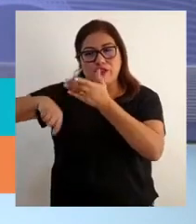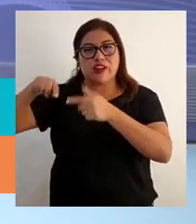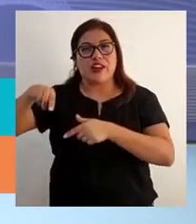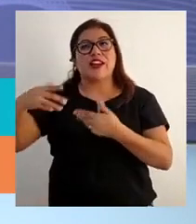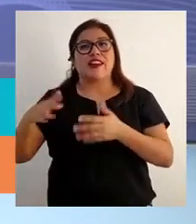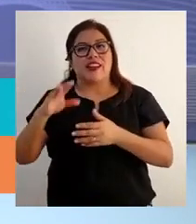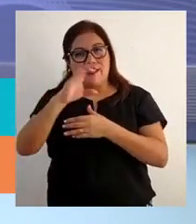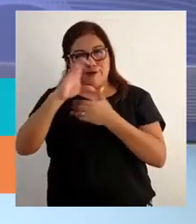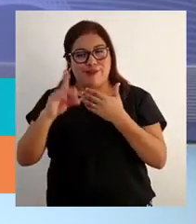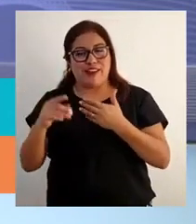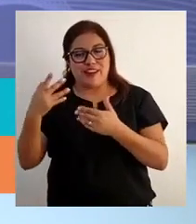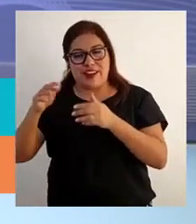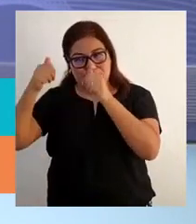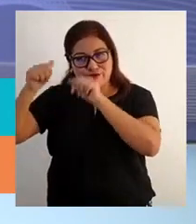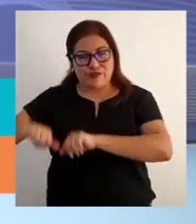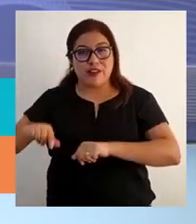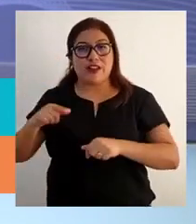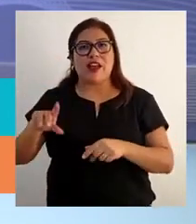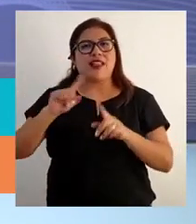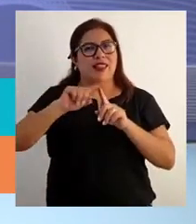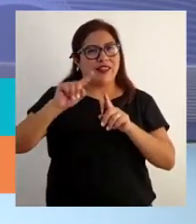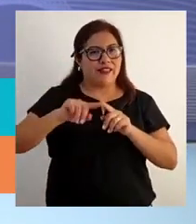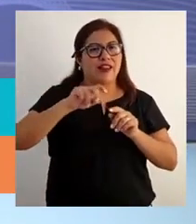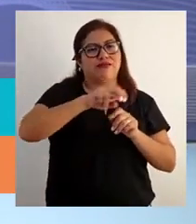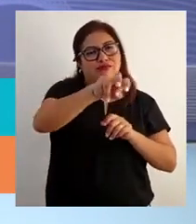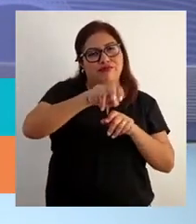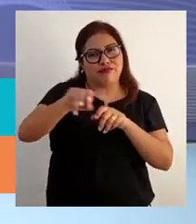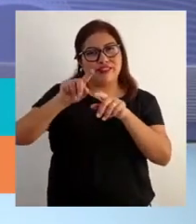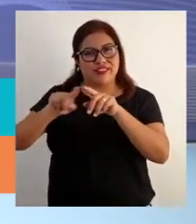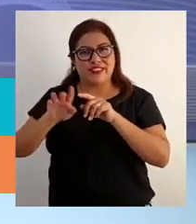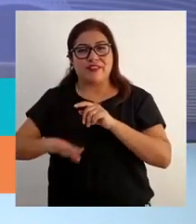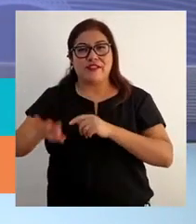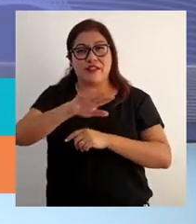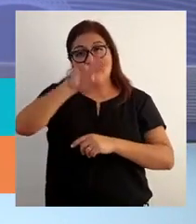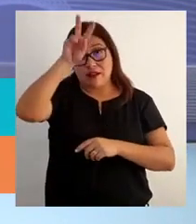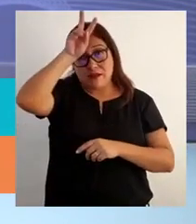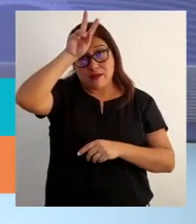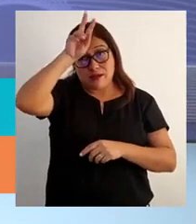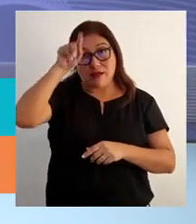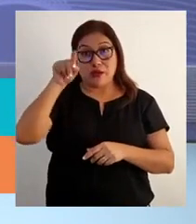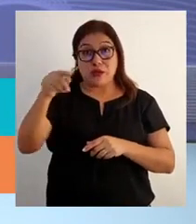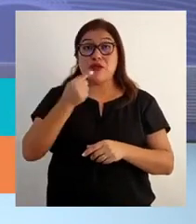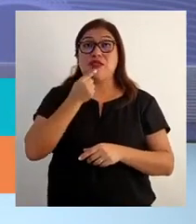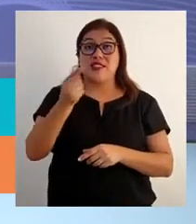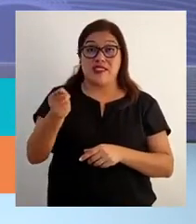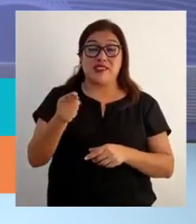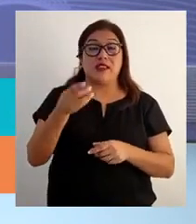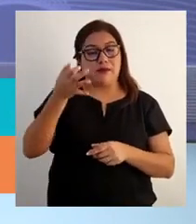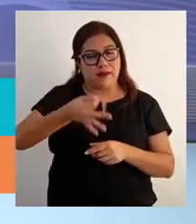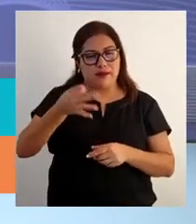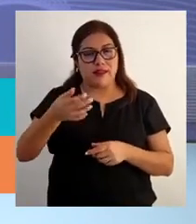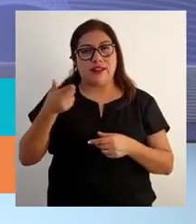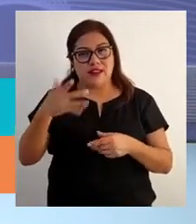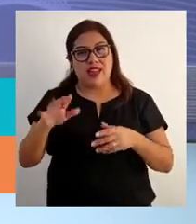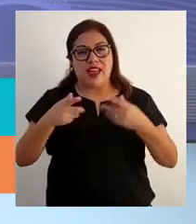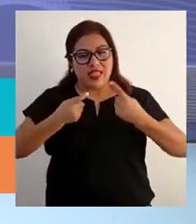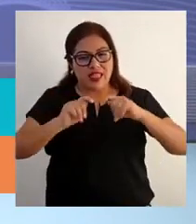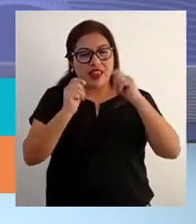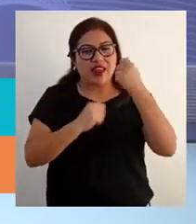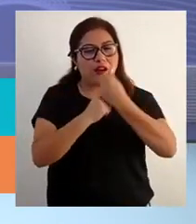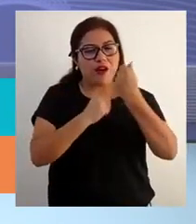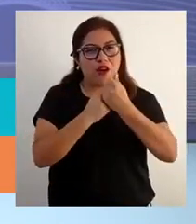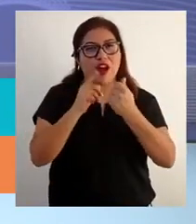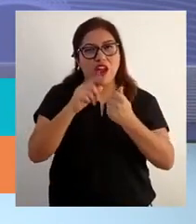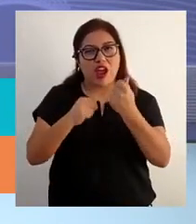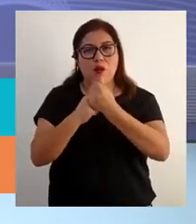a diversas ciudades del Perú, justamente promoviendo este artículo 39 al que haces tu mención, ¿no? Y tratando de apoyar y acompañar a las universidades